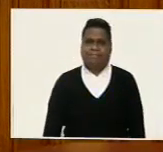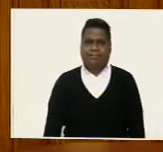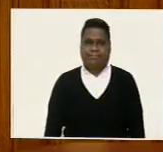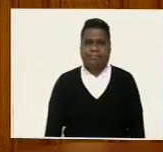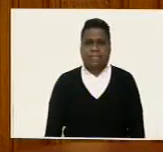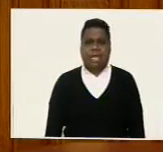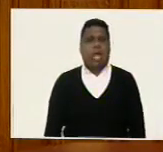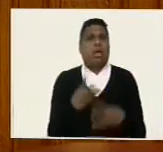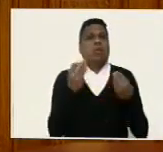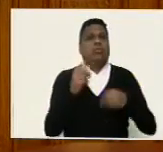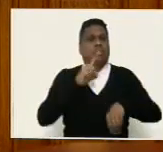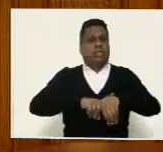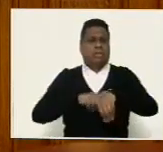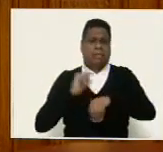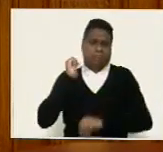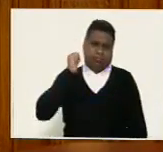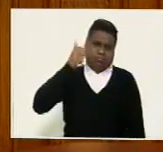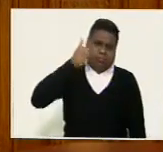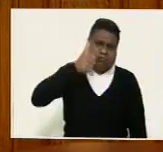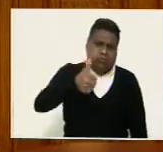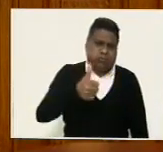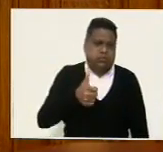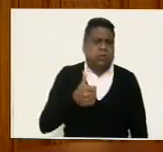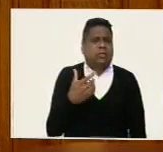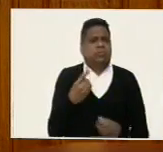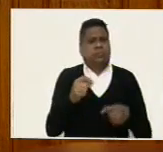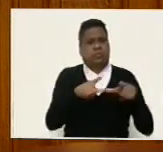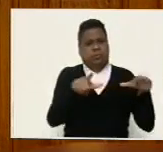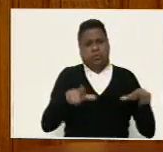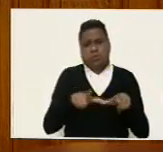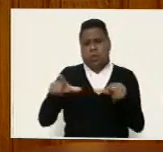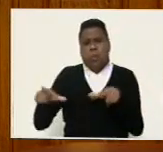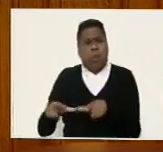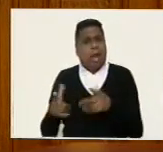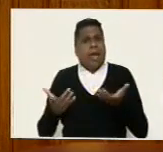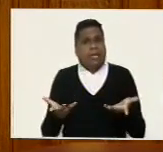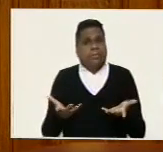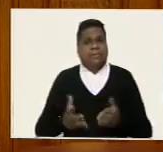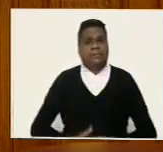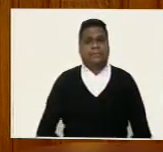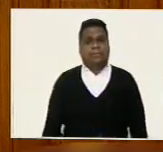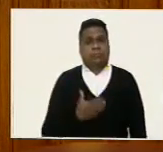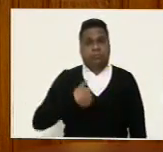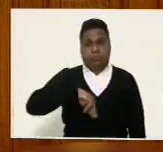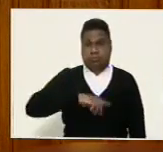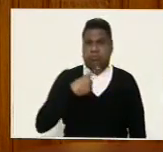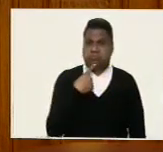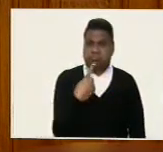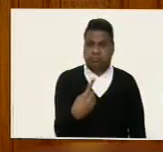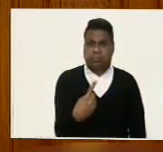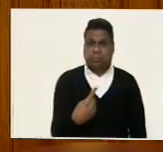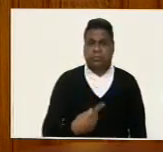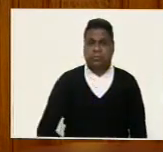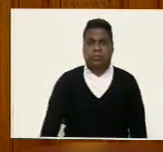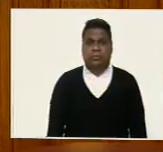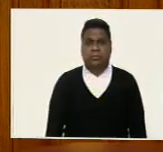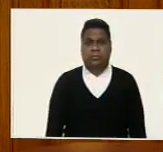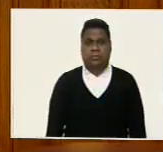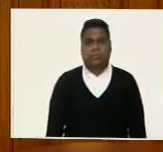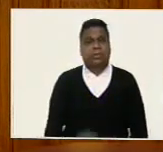Durante mucho tiempo, en muchos espacios, compañeros y compañeras, lo hemos dicho. Y